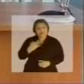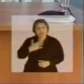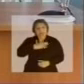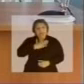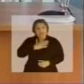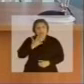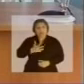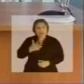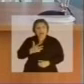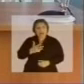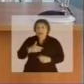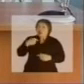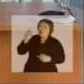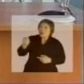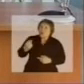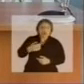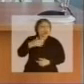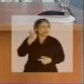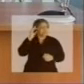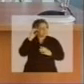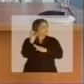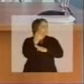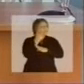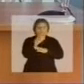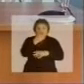y por lo tanto mucho menos la ajena.